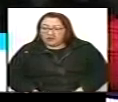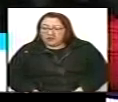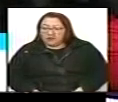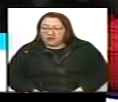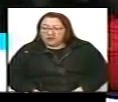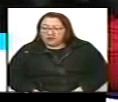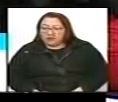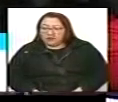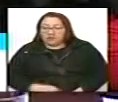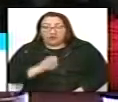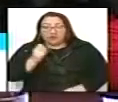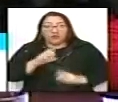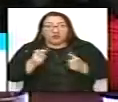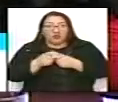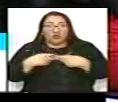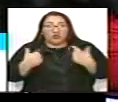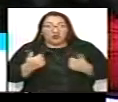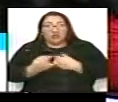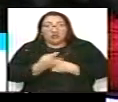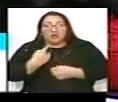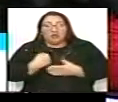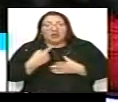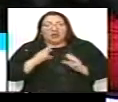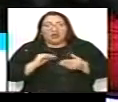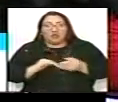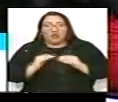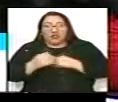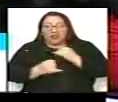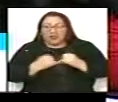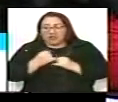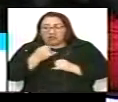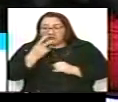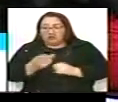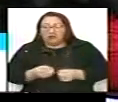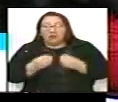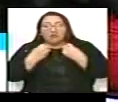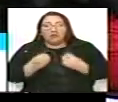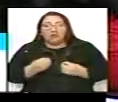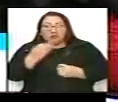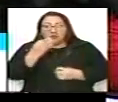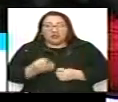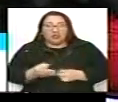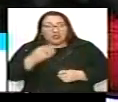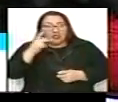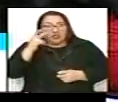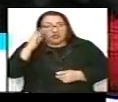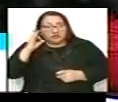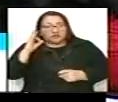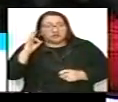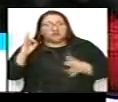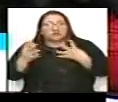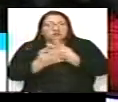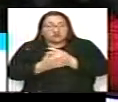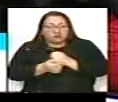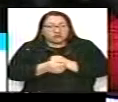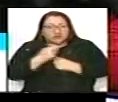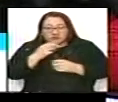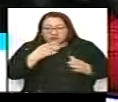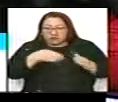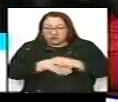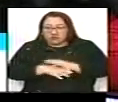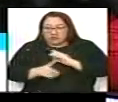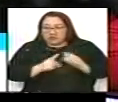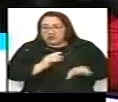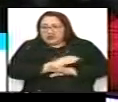¿Para qué concluye? A los congresistas de oposición, para que la comunidad internacional vean cómo está Keiko Fujimori, presa política, metida en un